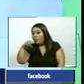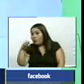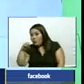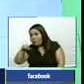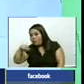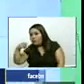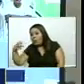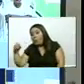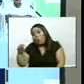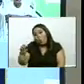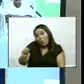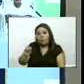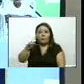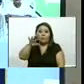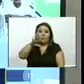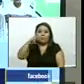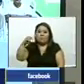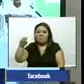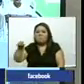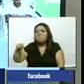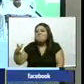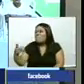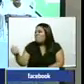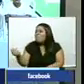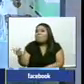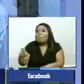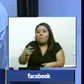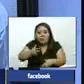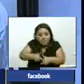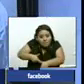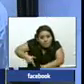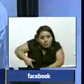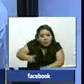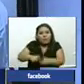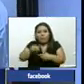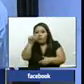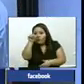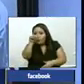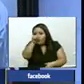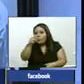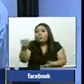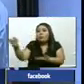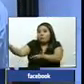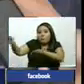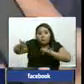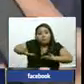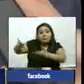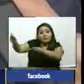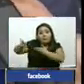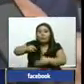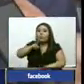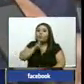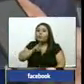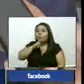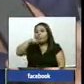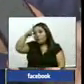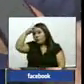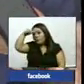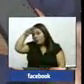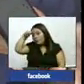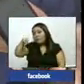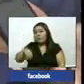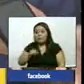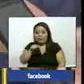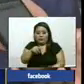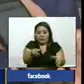mil dólares para traficar droga y fusiles hacia El Salvador desde Honduras y México. Es una